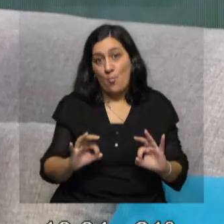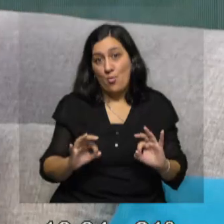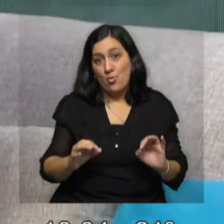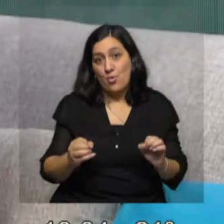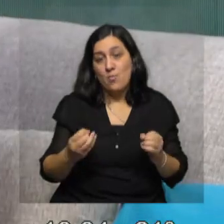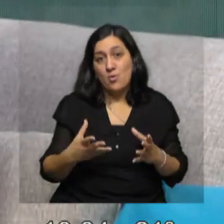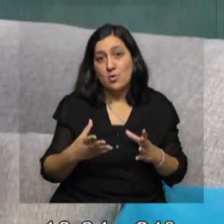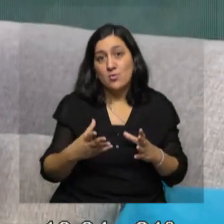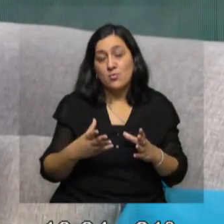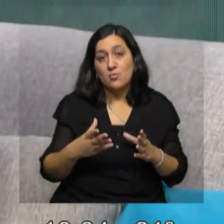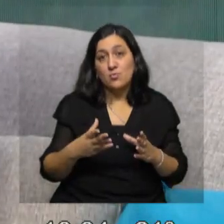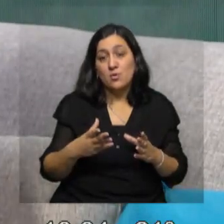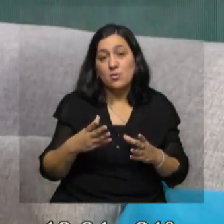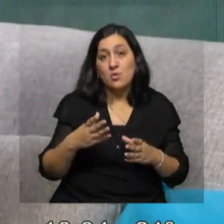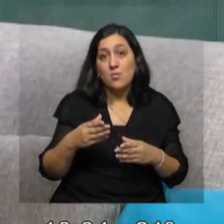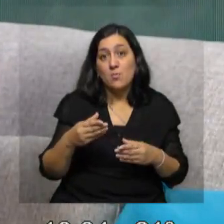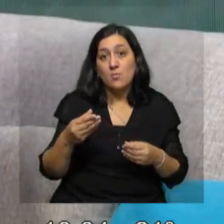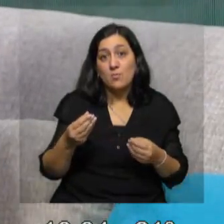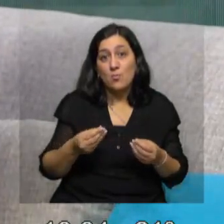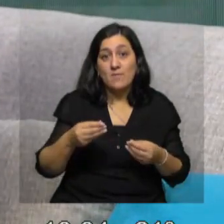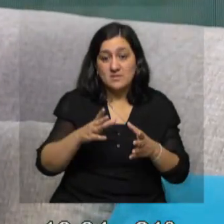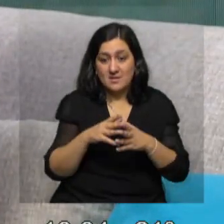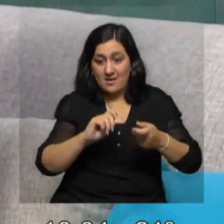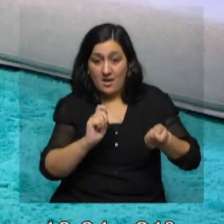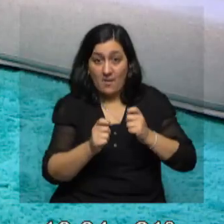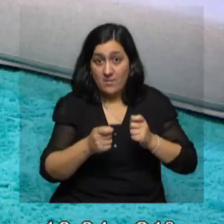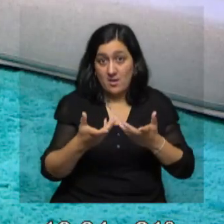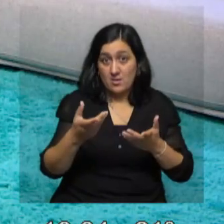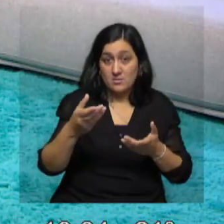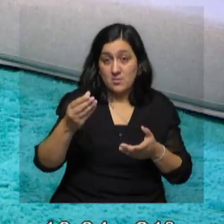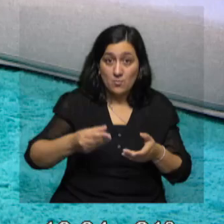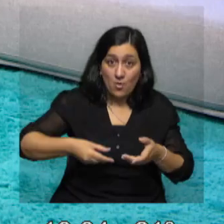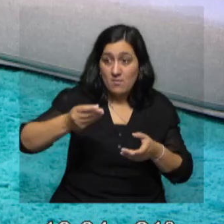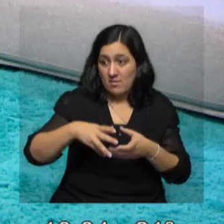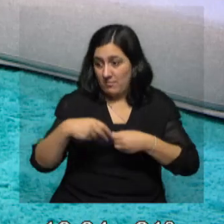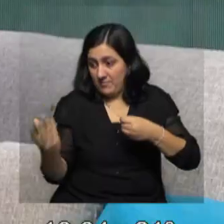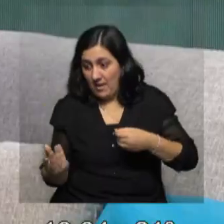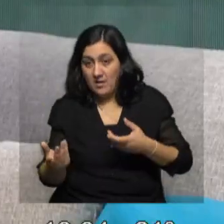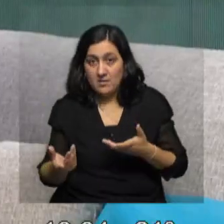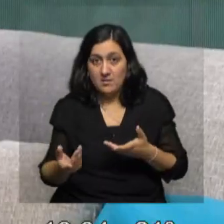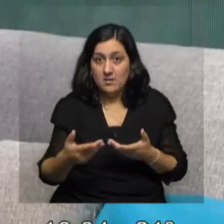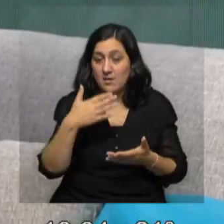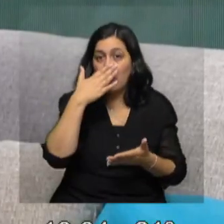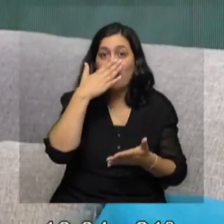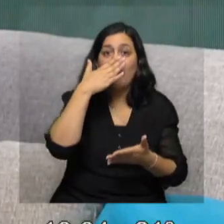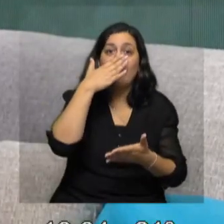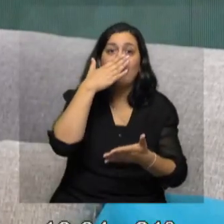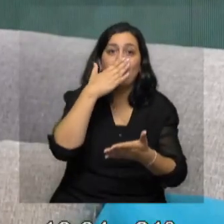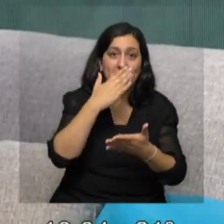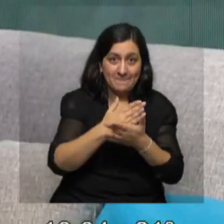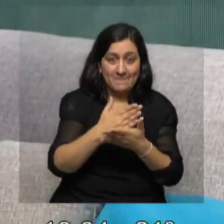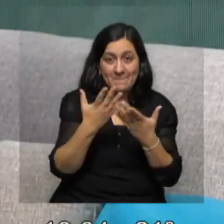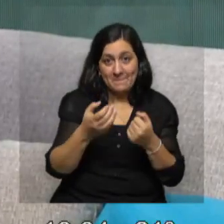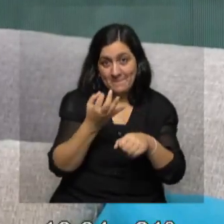yo hago los movimientos de subida y bajada, se me va para cualquier lado, ¿está? Y lo último, antes de irme, que quiero